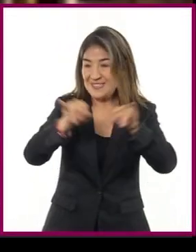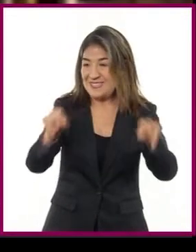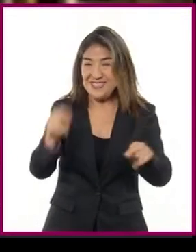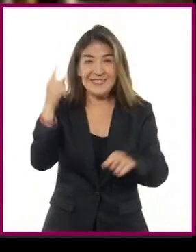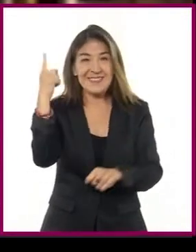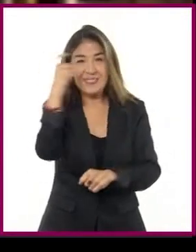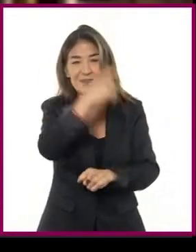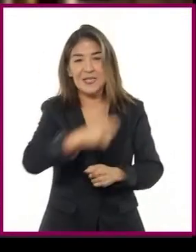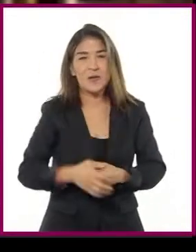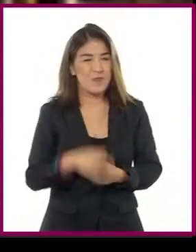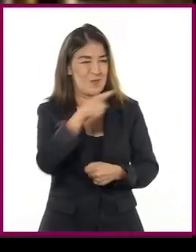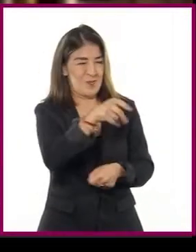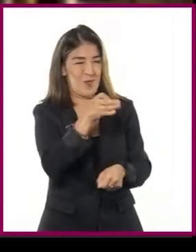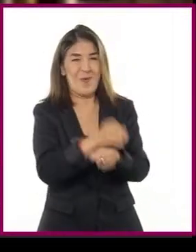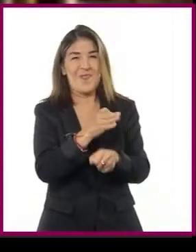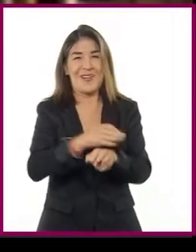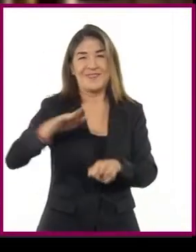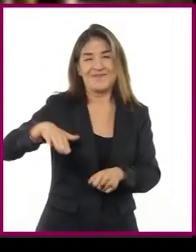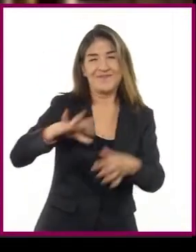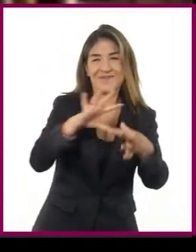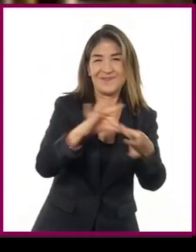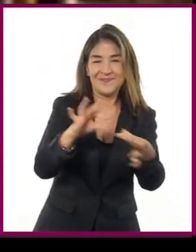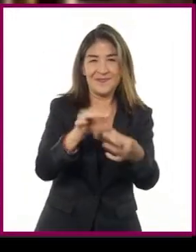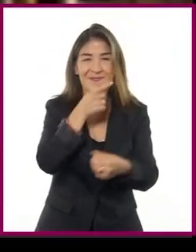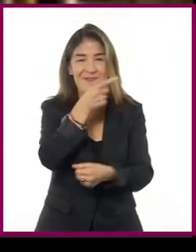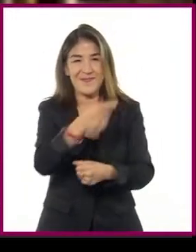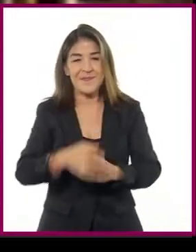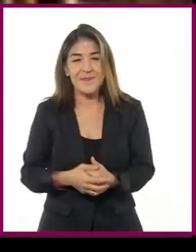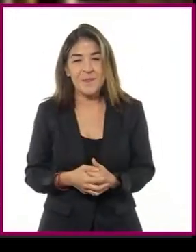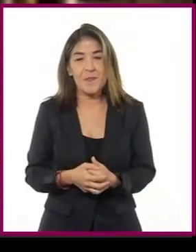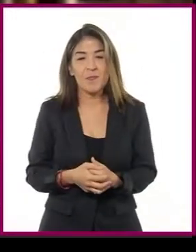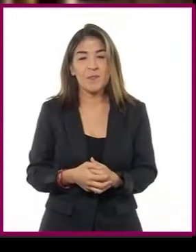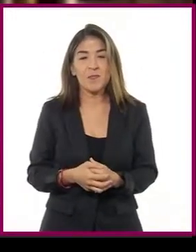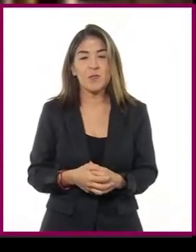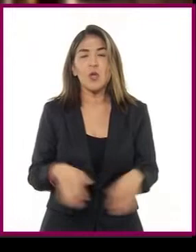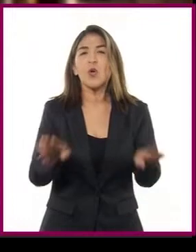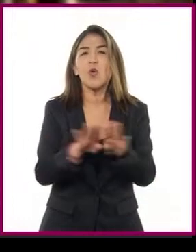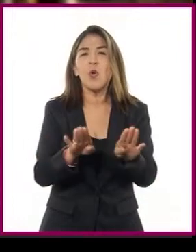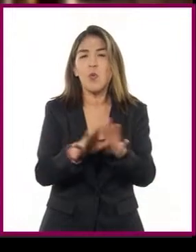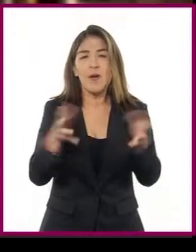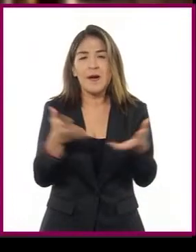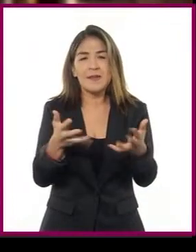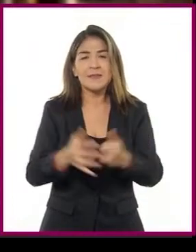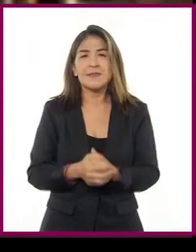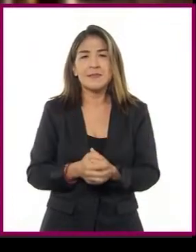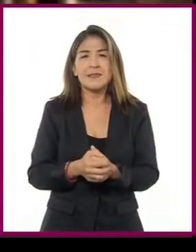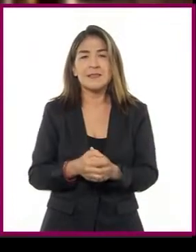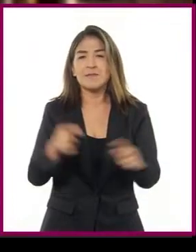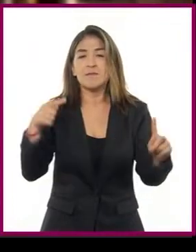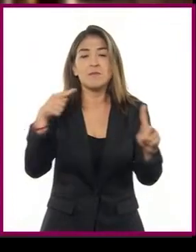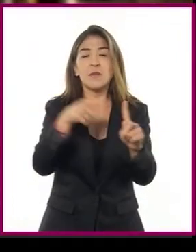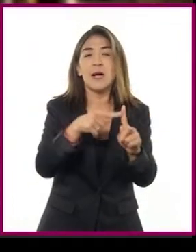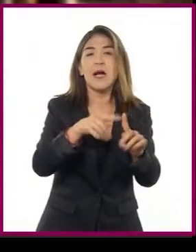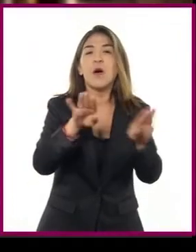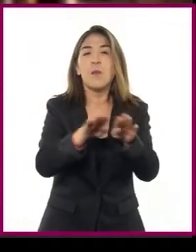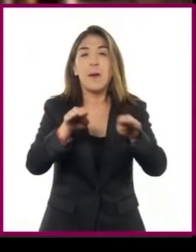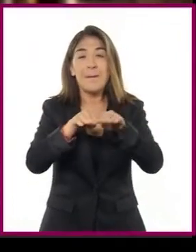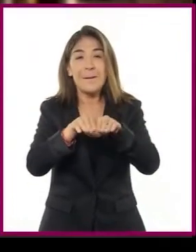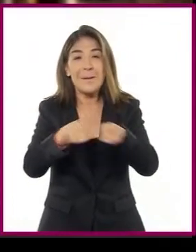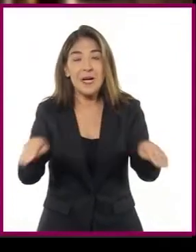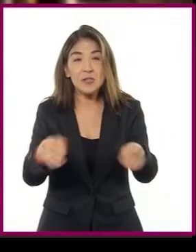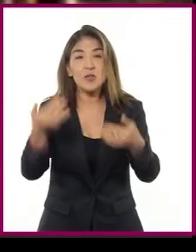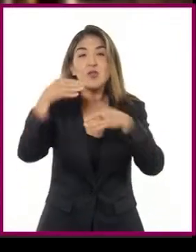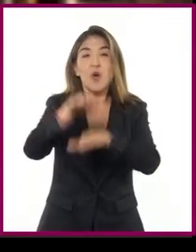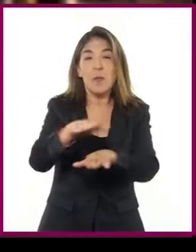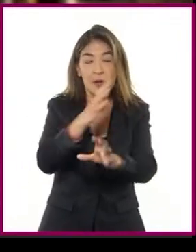como ese que acabas de formular, en lugar de realizar directamente la medición sobre